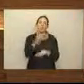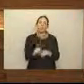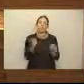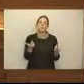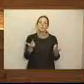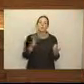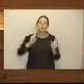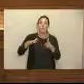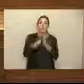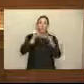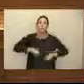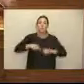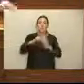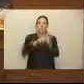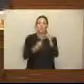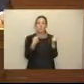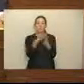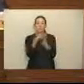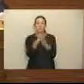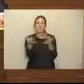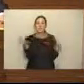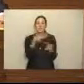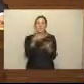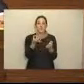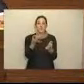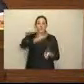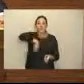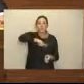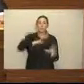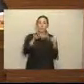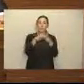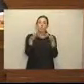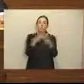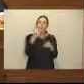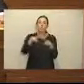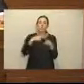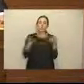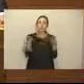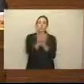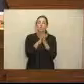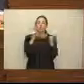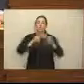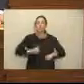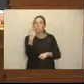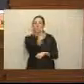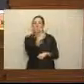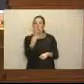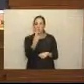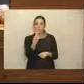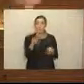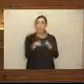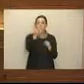que lo único que definió es que nos comprometiésemos todos los partidos a expulsar a aquellas personas